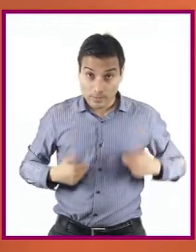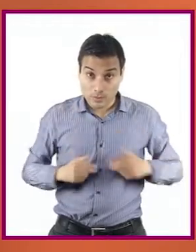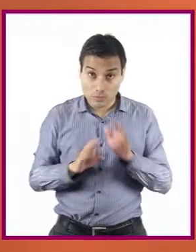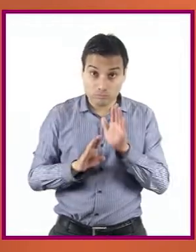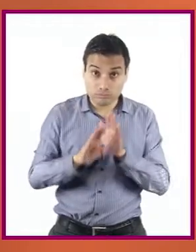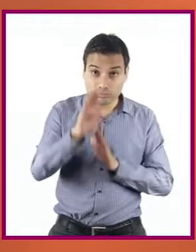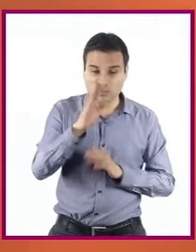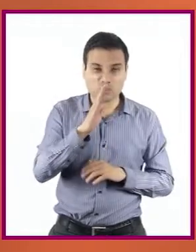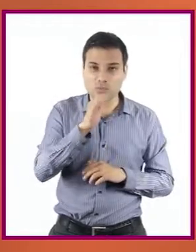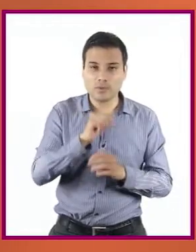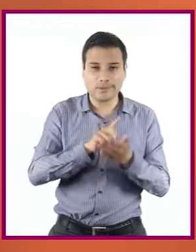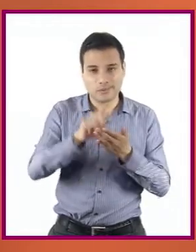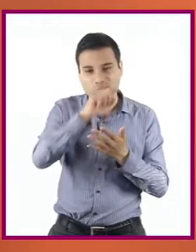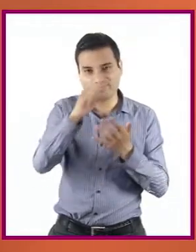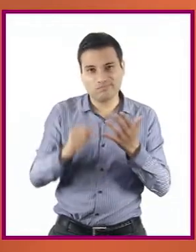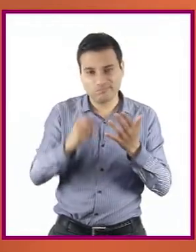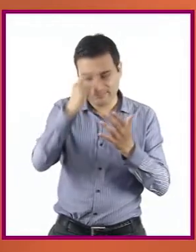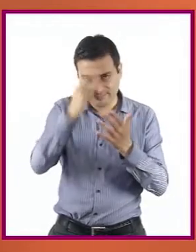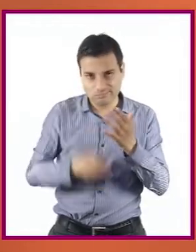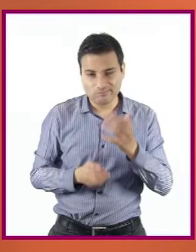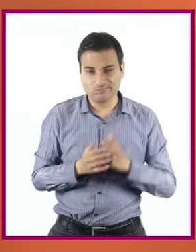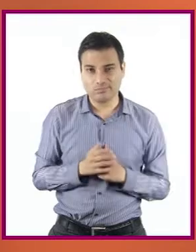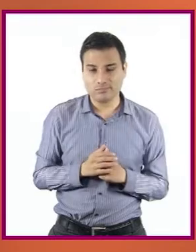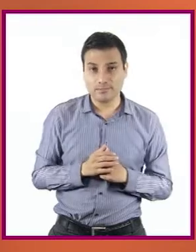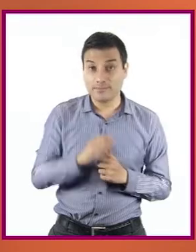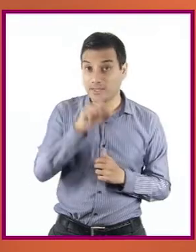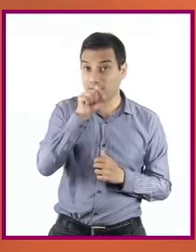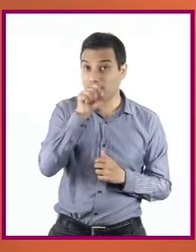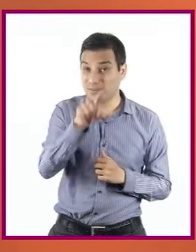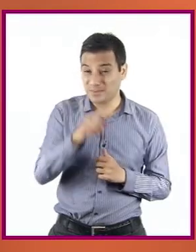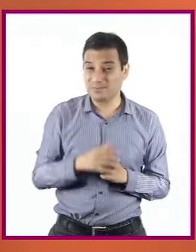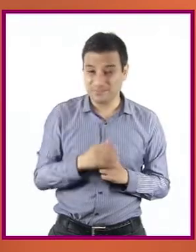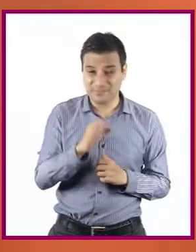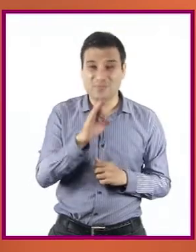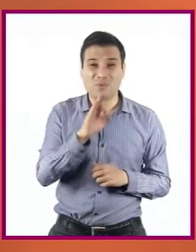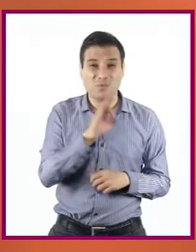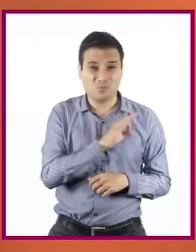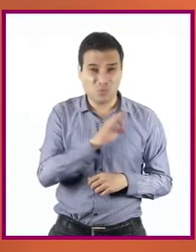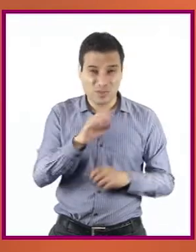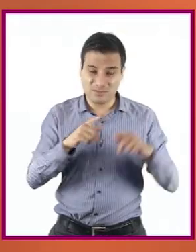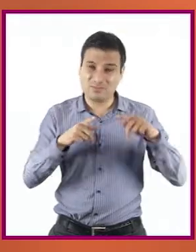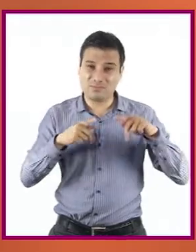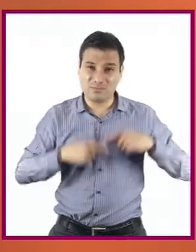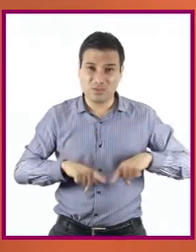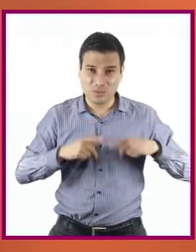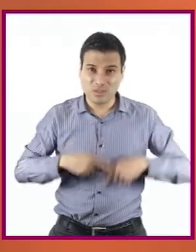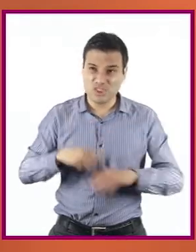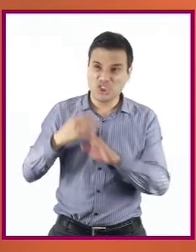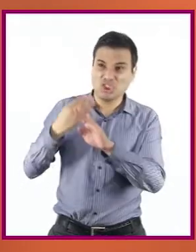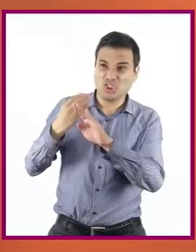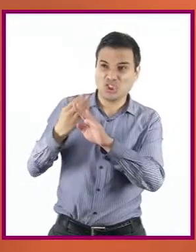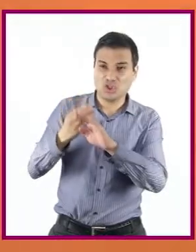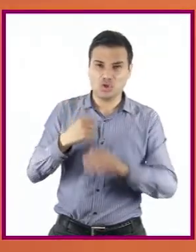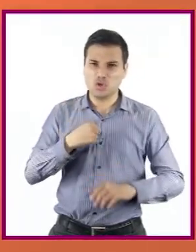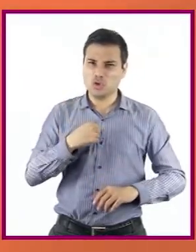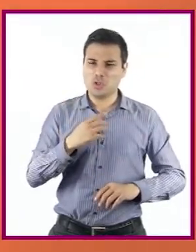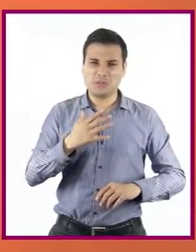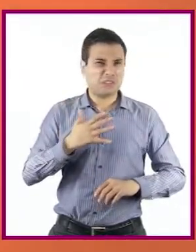sus derechos más fundamentales. Aunado a esto, también puede ser víctima de agresiones por parte de grupos nacionalistas